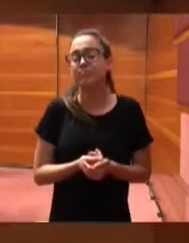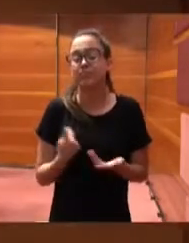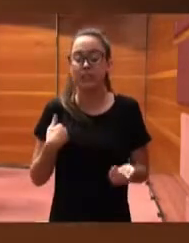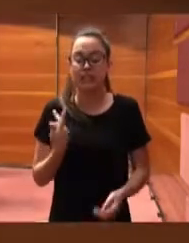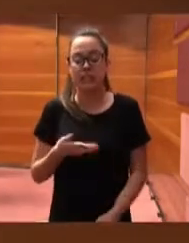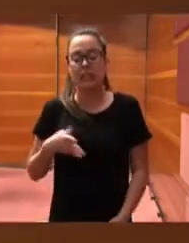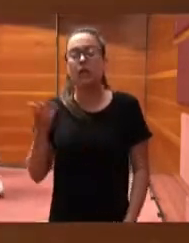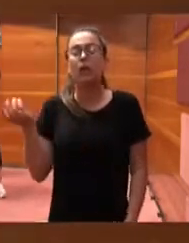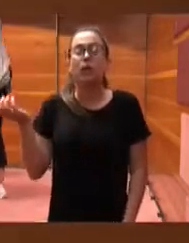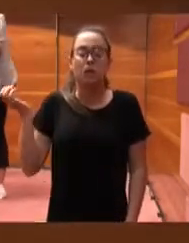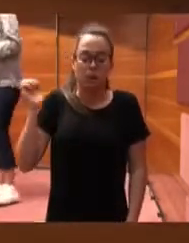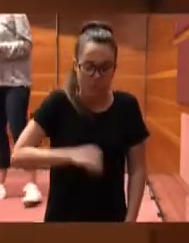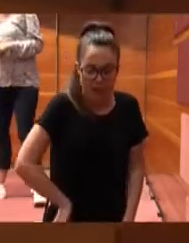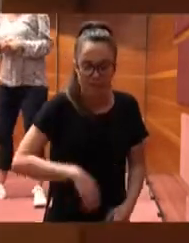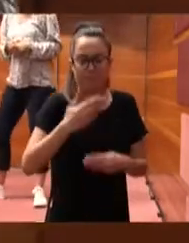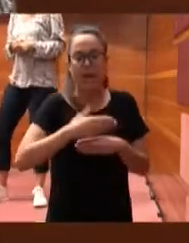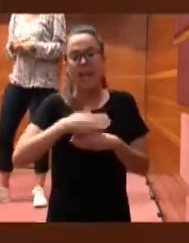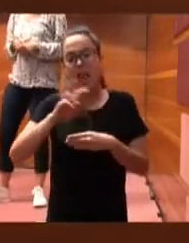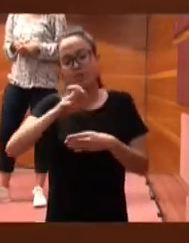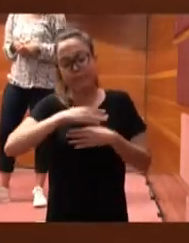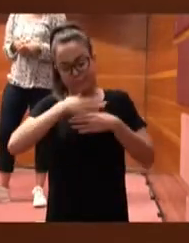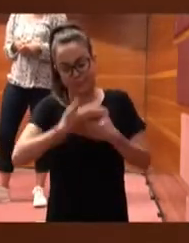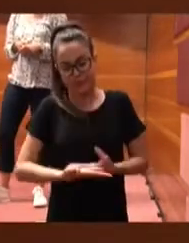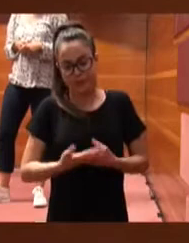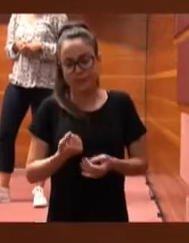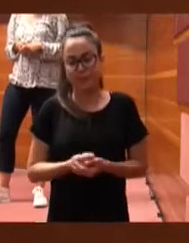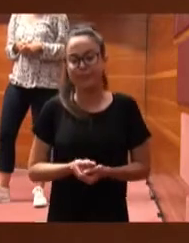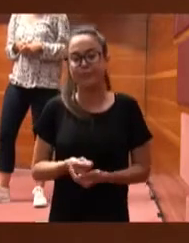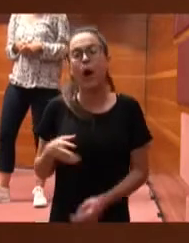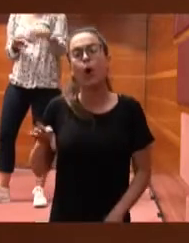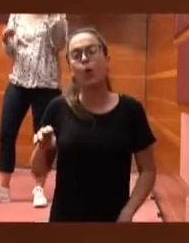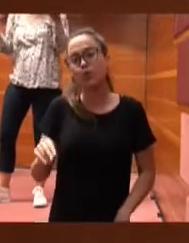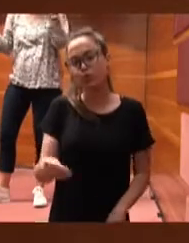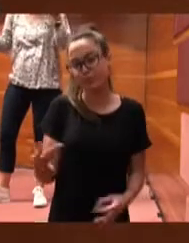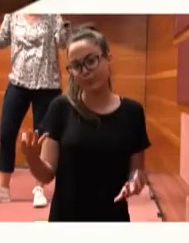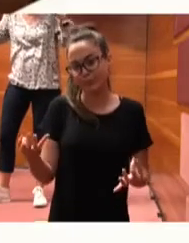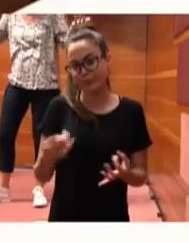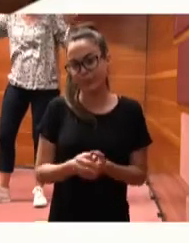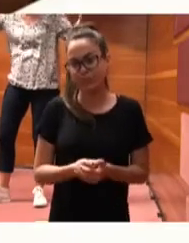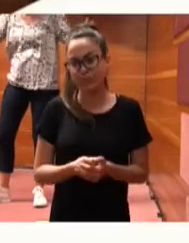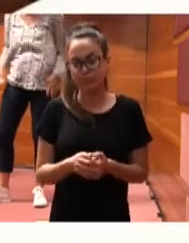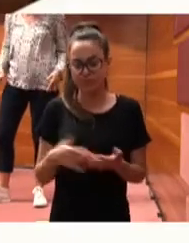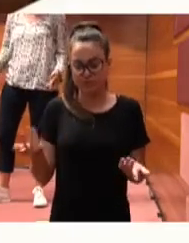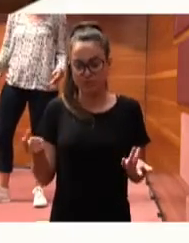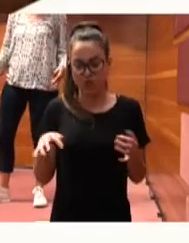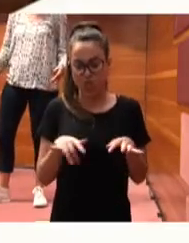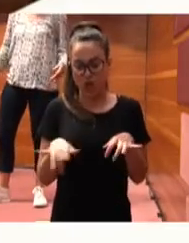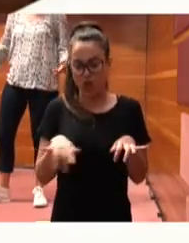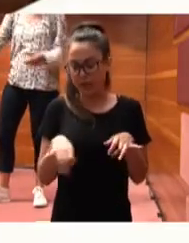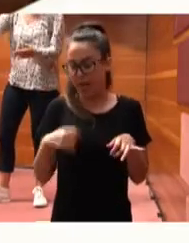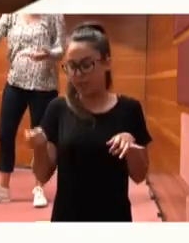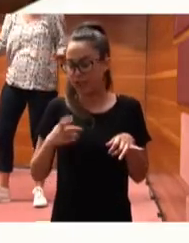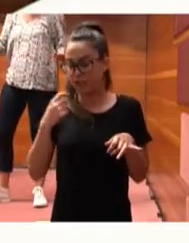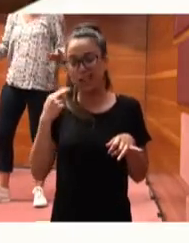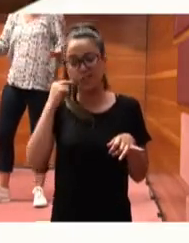venga, vale, acceso, uso. Chico, total, si estoy delante del ordenador que ni me entero de lo que como.